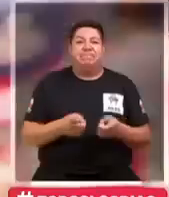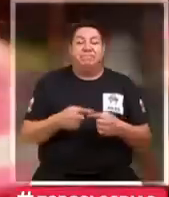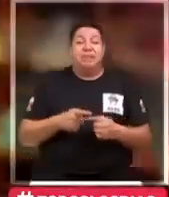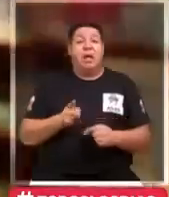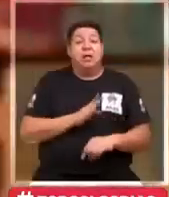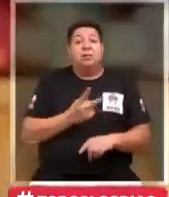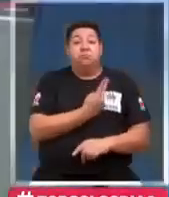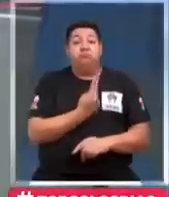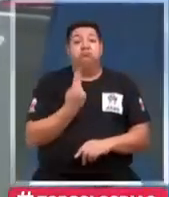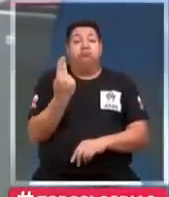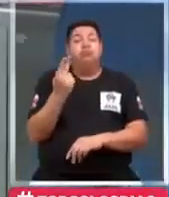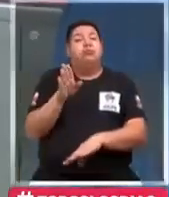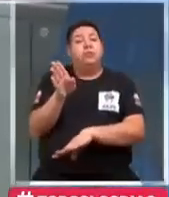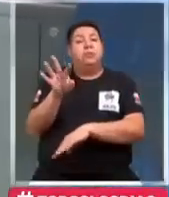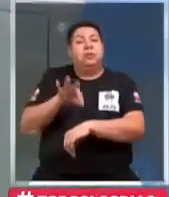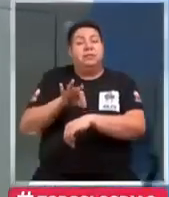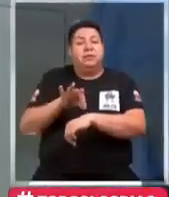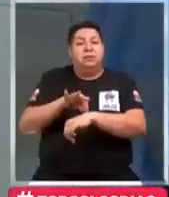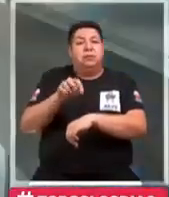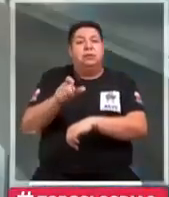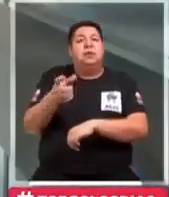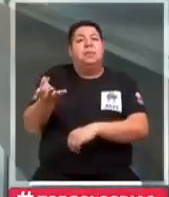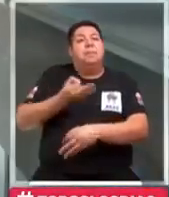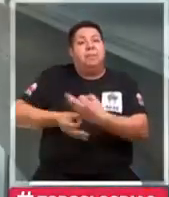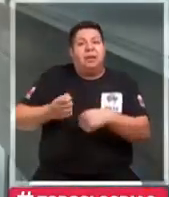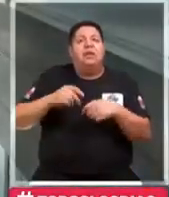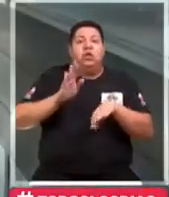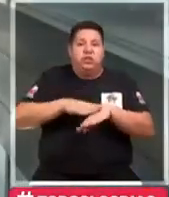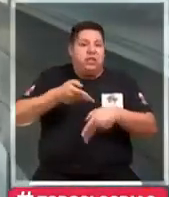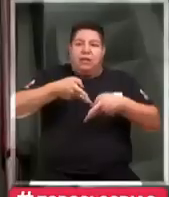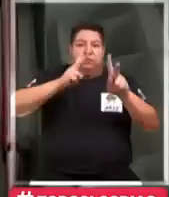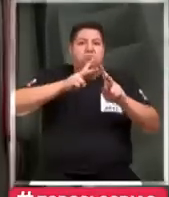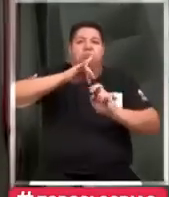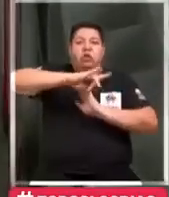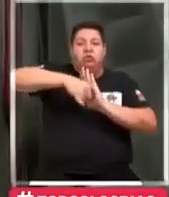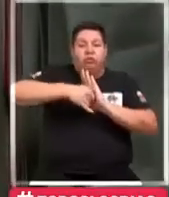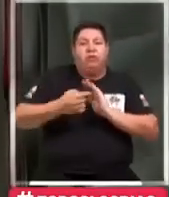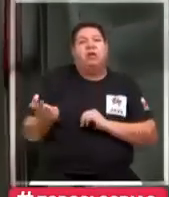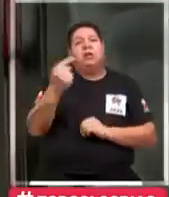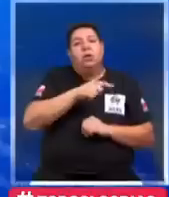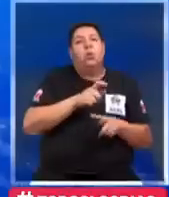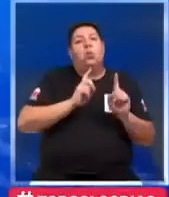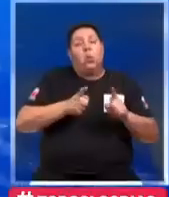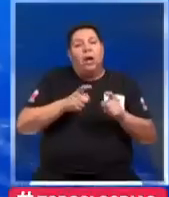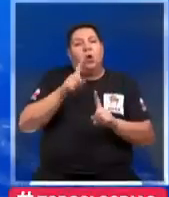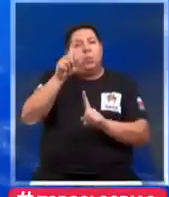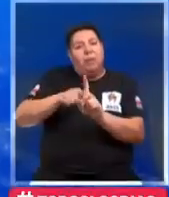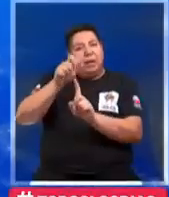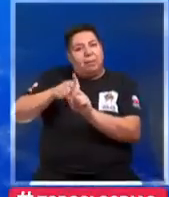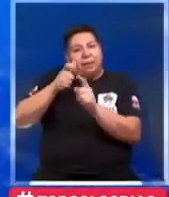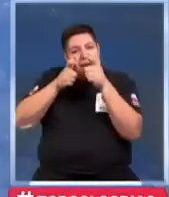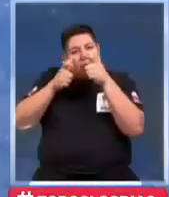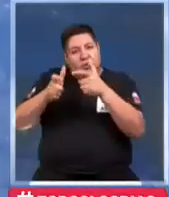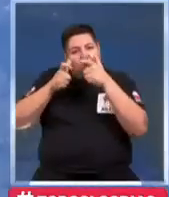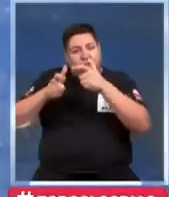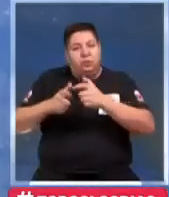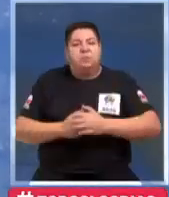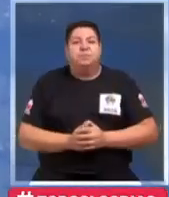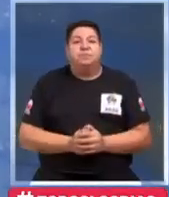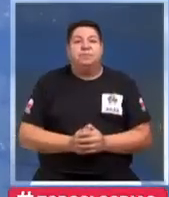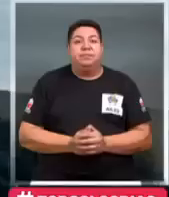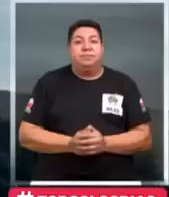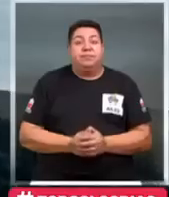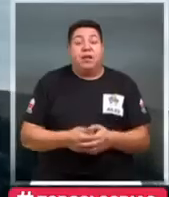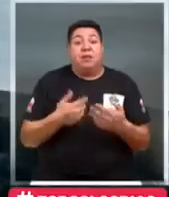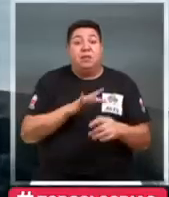Fuimos al médico y él nos dijo que estábamos aptos para volver a Chiloé, pero con controles cada un mes. Una